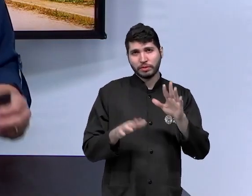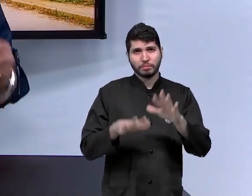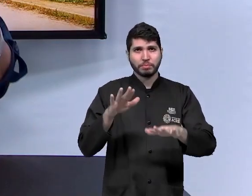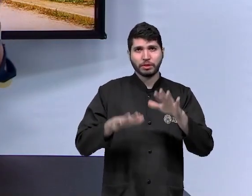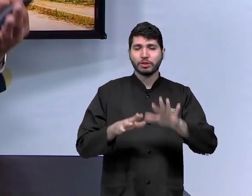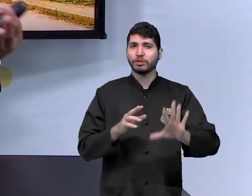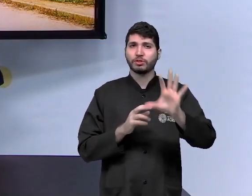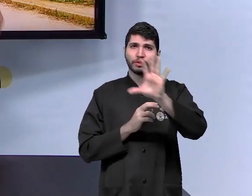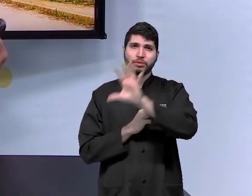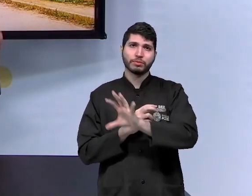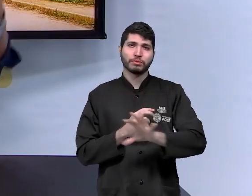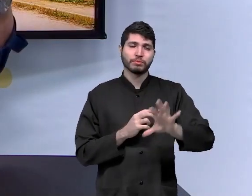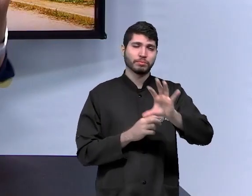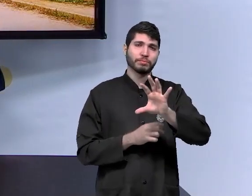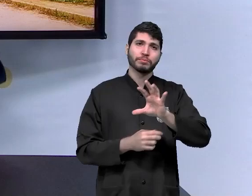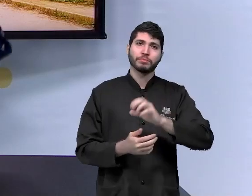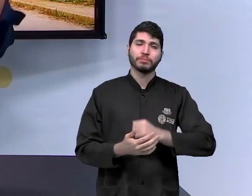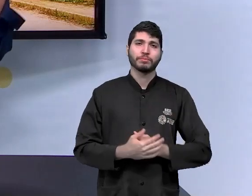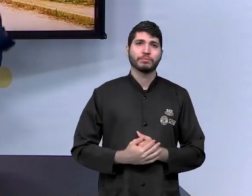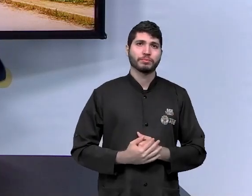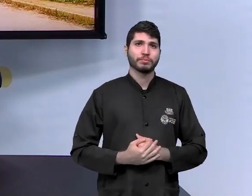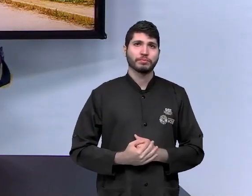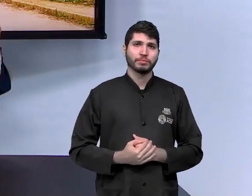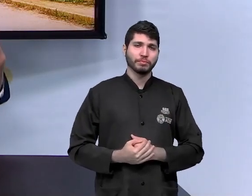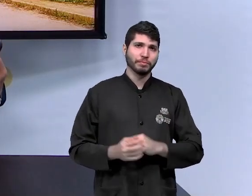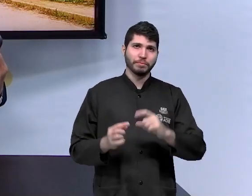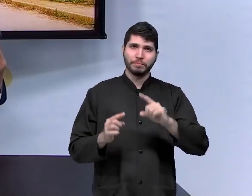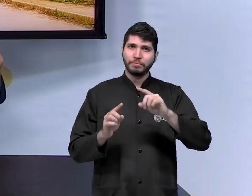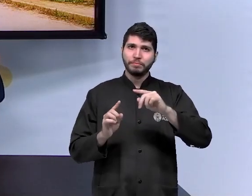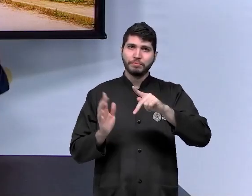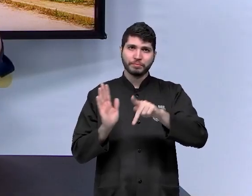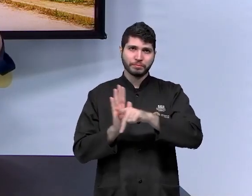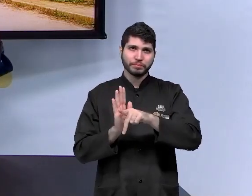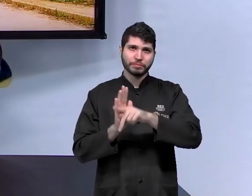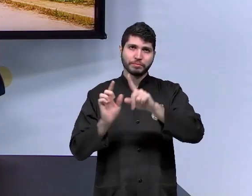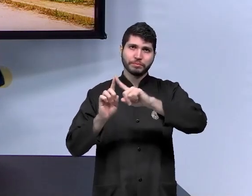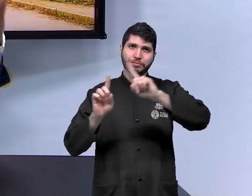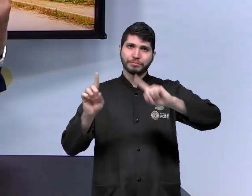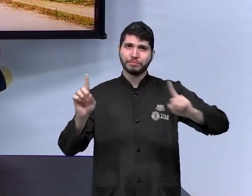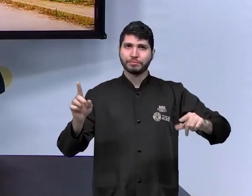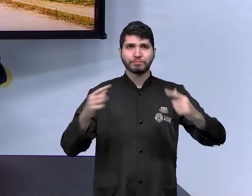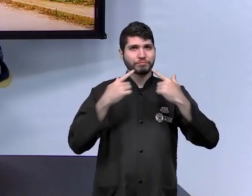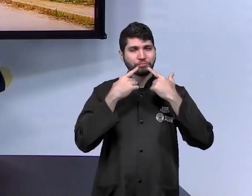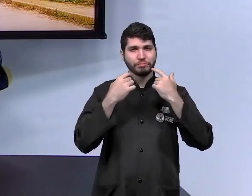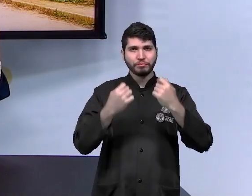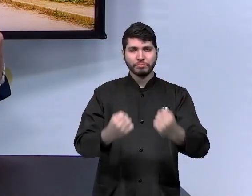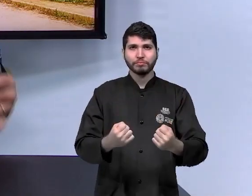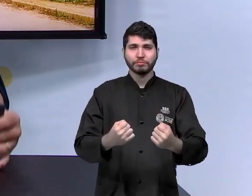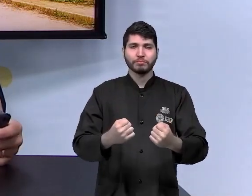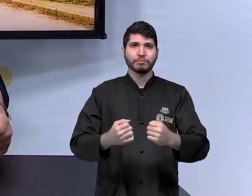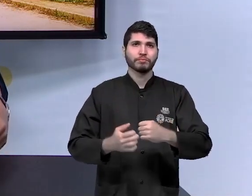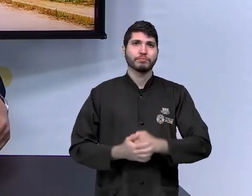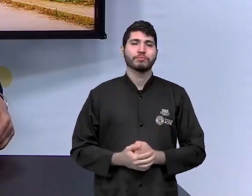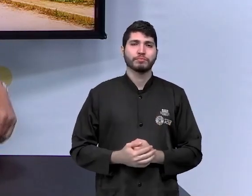de la Real Academia del Español. Pero es una variación lingüística, una variación de la región de